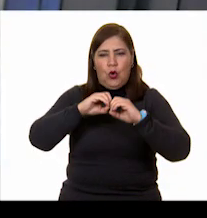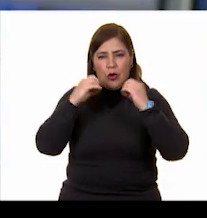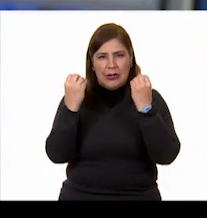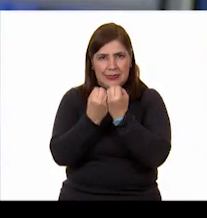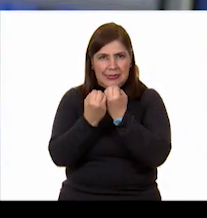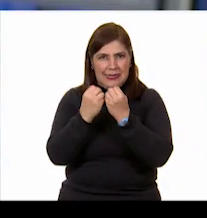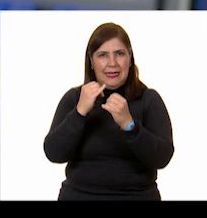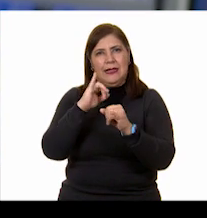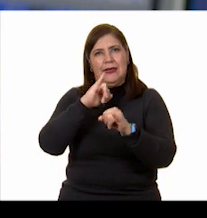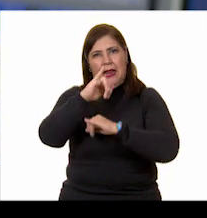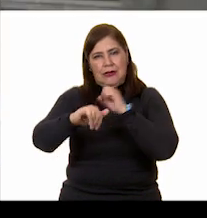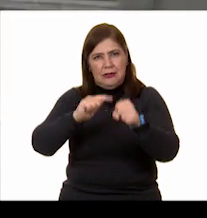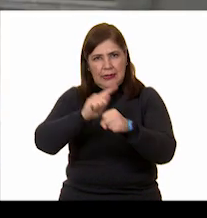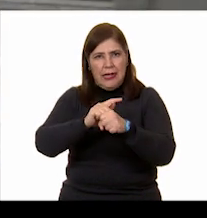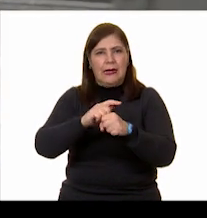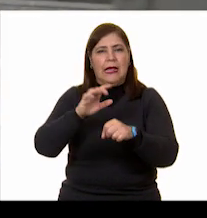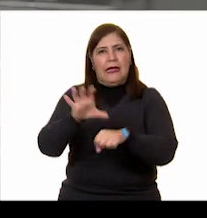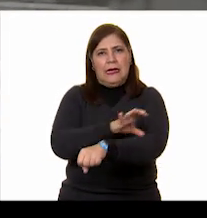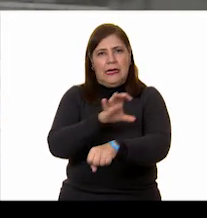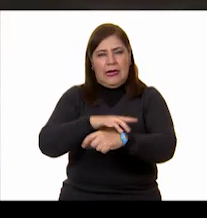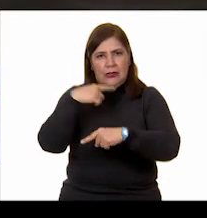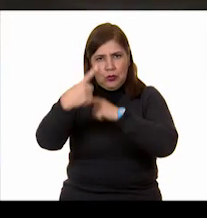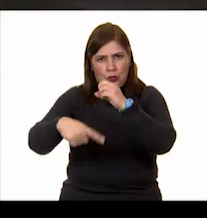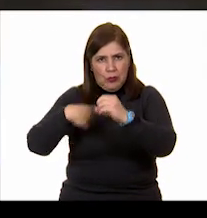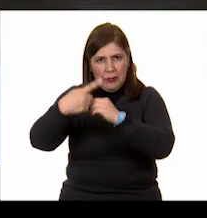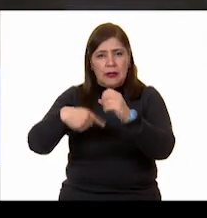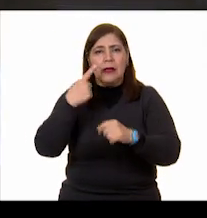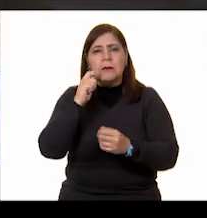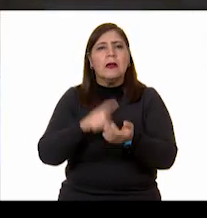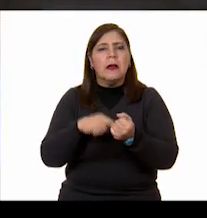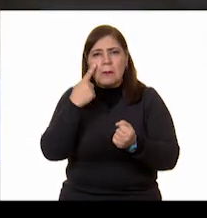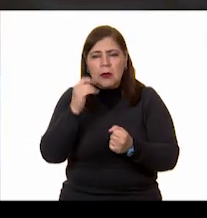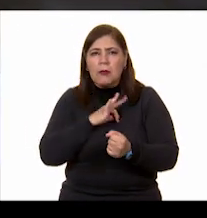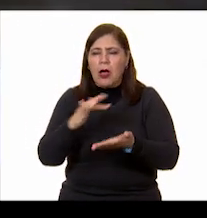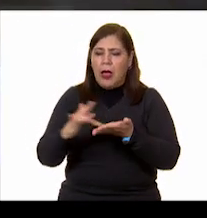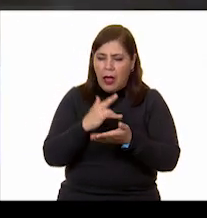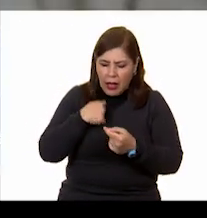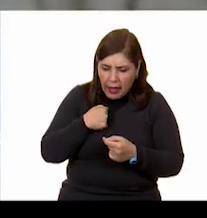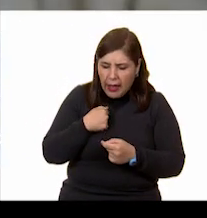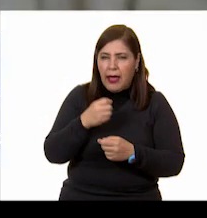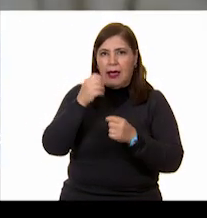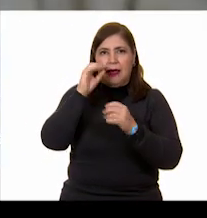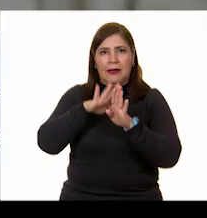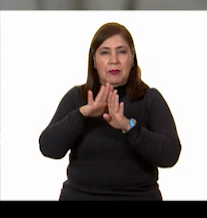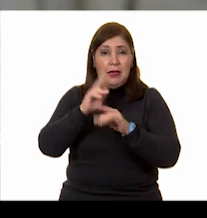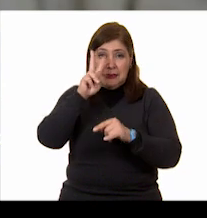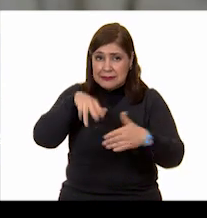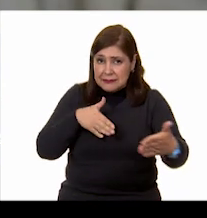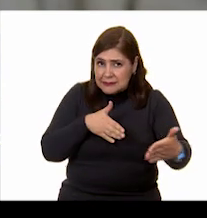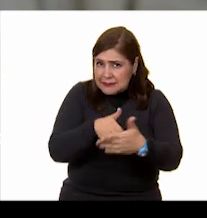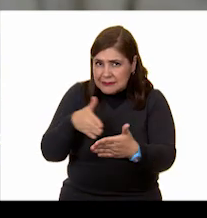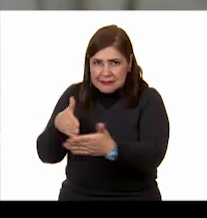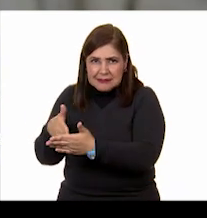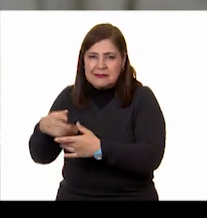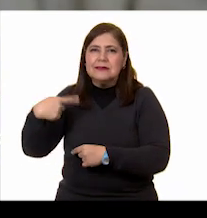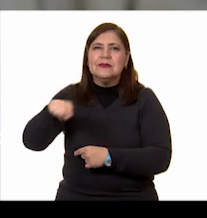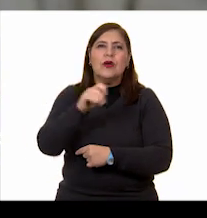Atómica, convirtiendo mi pasión en un orgullo que nunca podré olvidar. Los